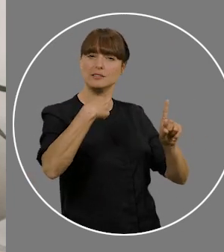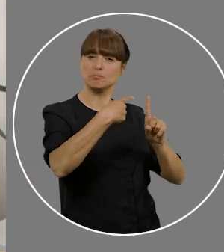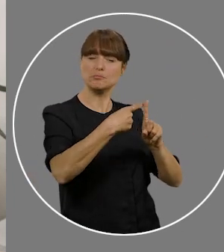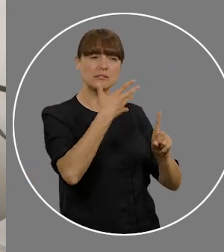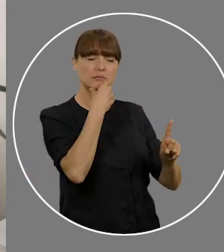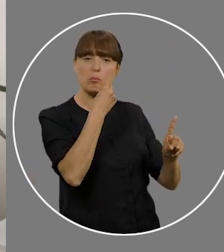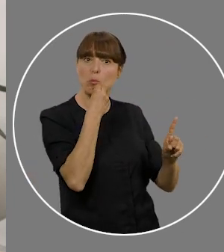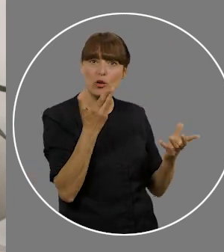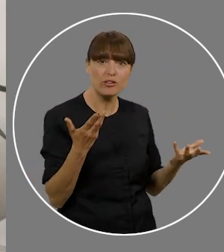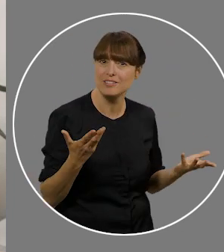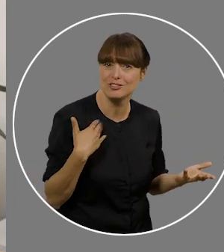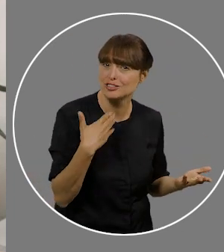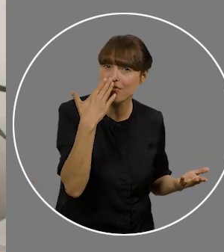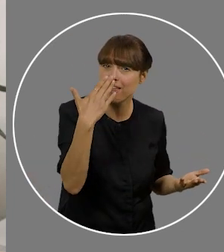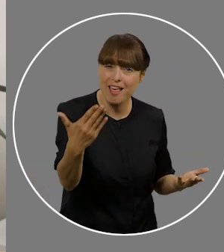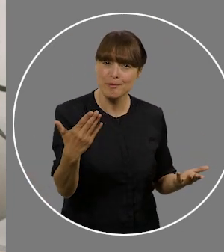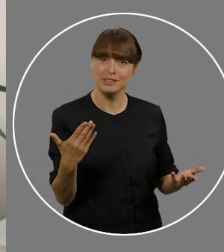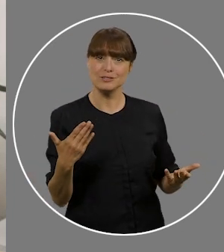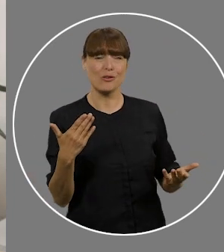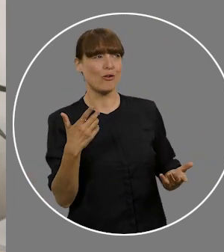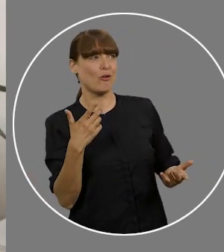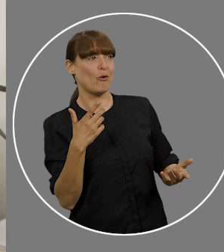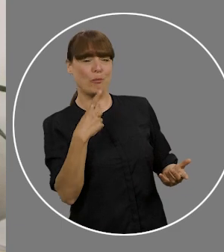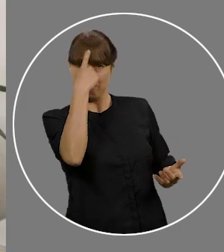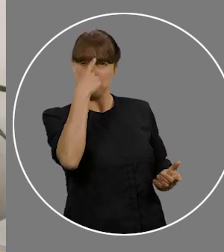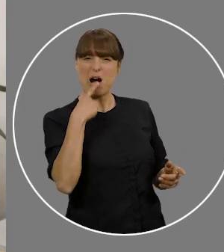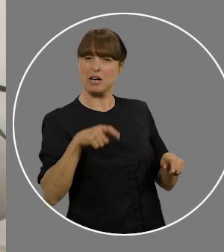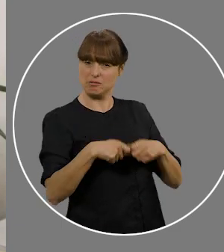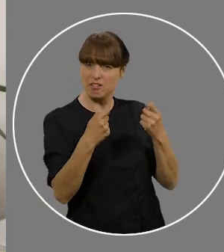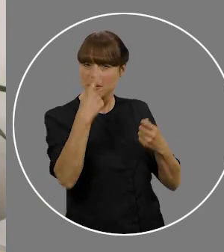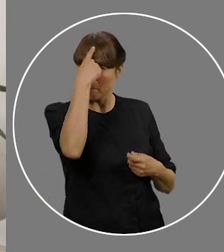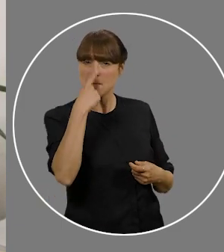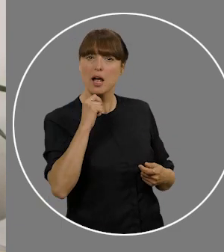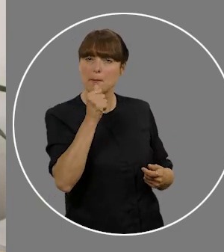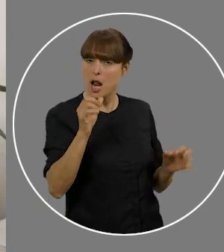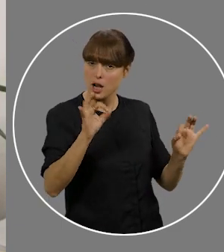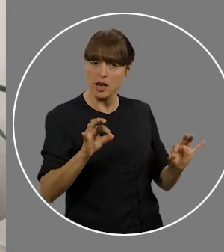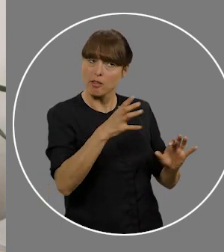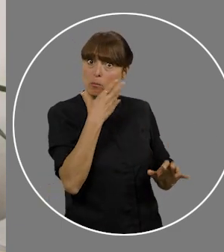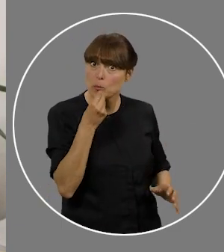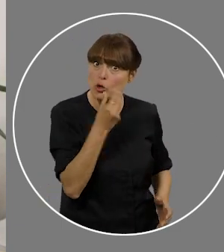que tenía y todo esto, pues daba, no daba mal aspecto, vaya.